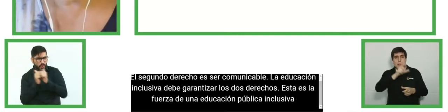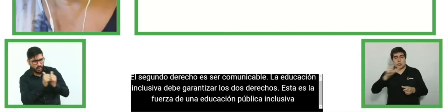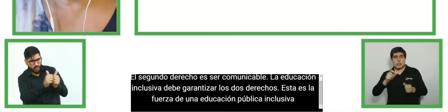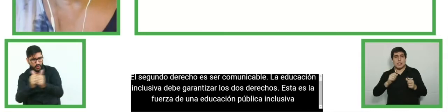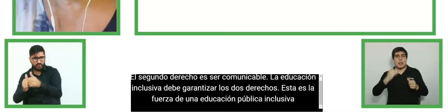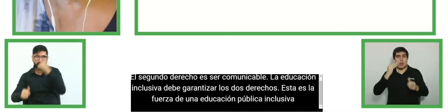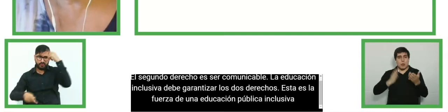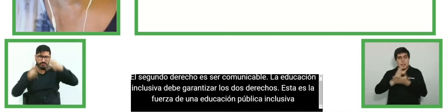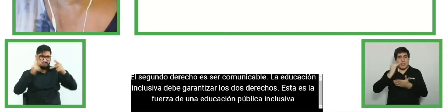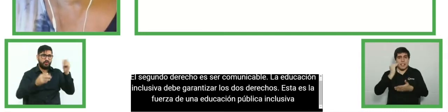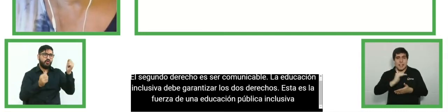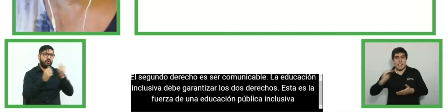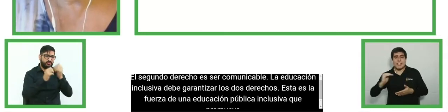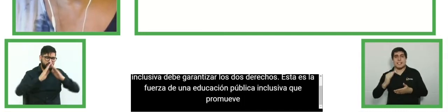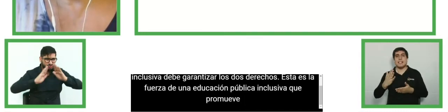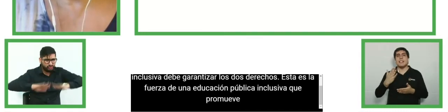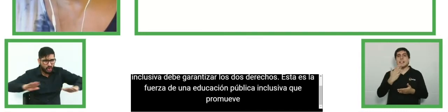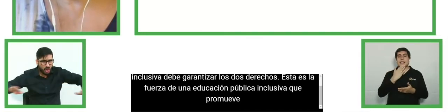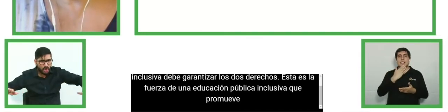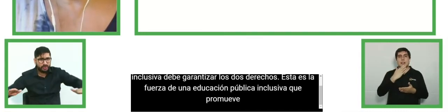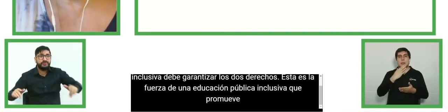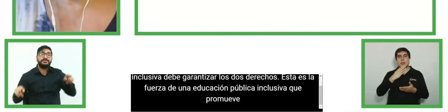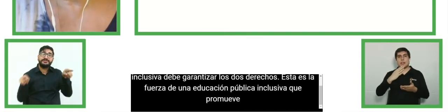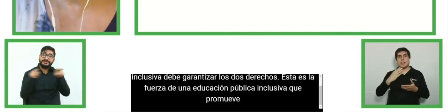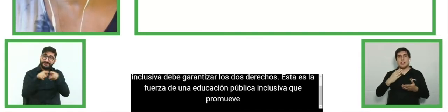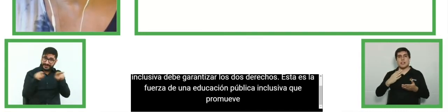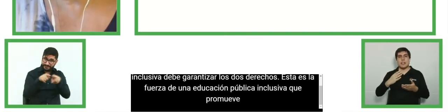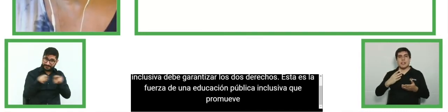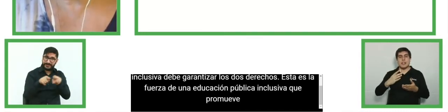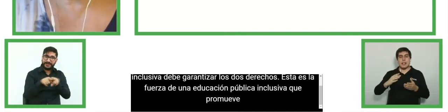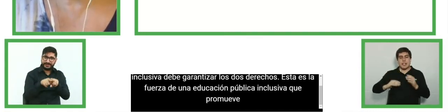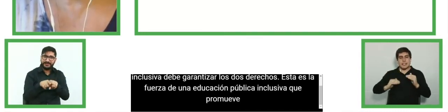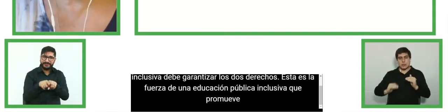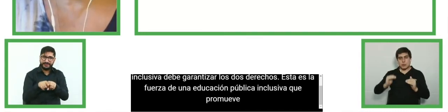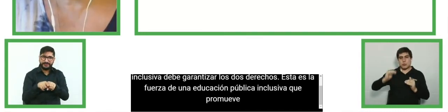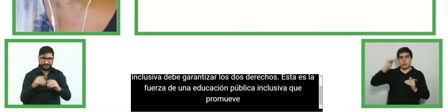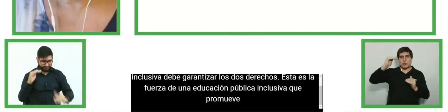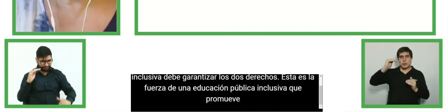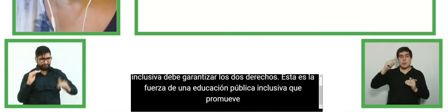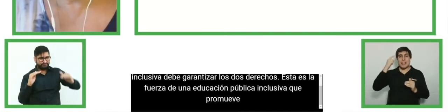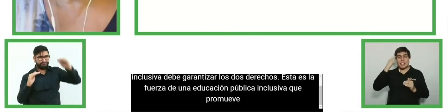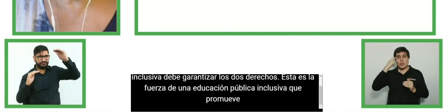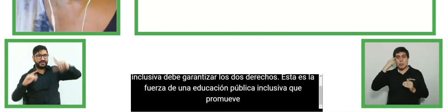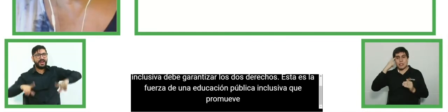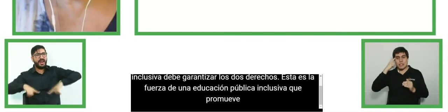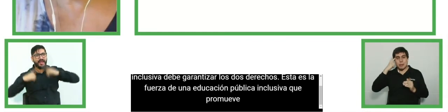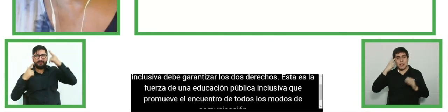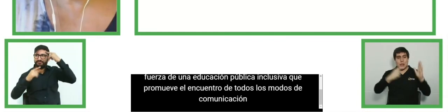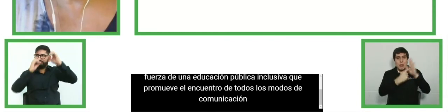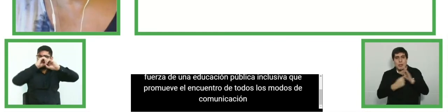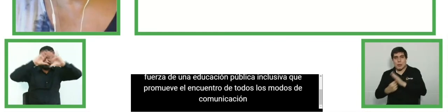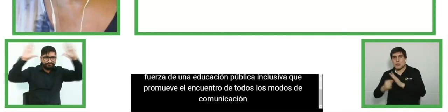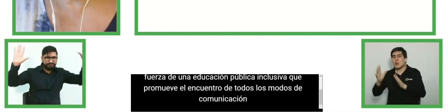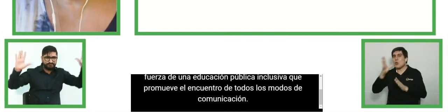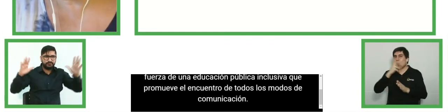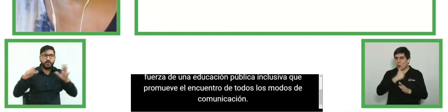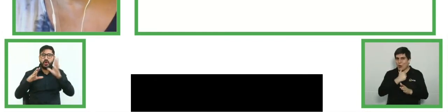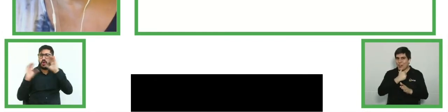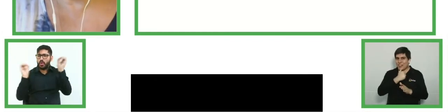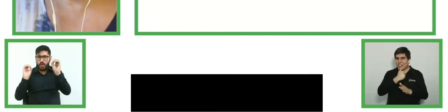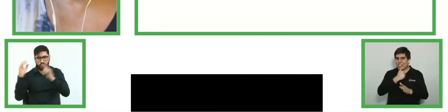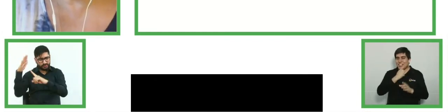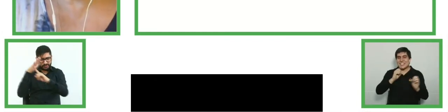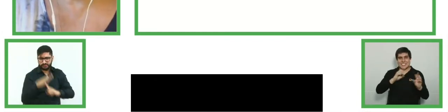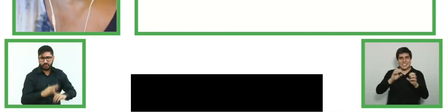desde la infancia, evitando la formación de prejuicios y estigmas. Ningún modo de expresión tiene más valor